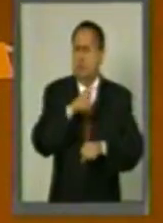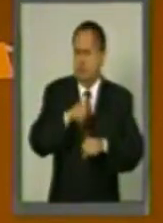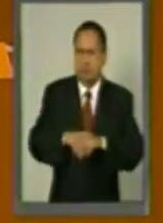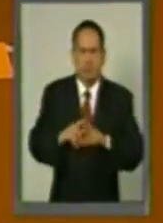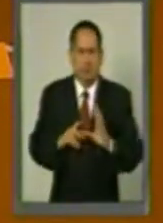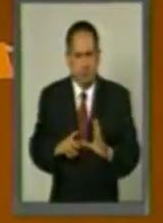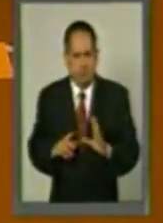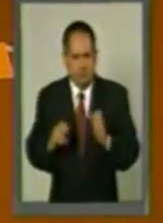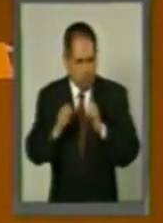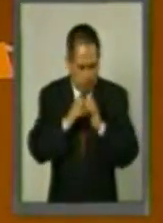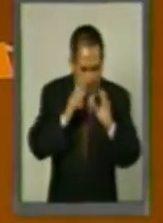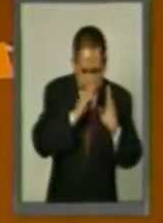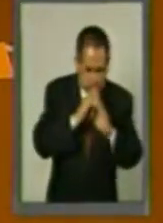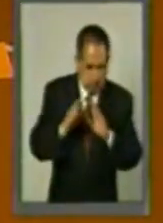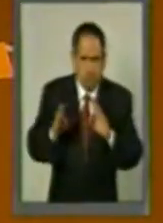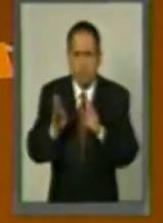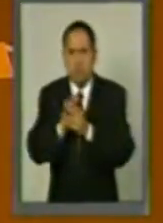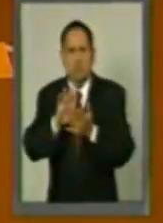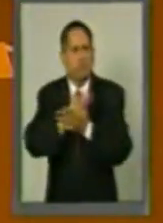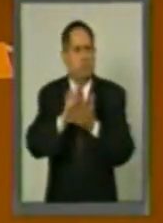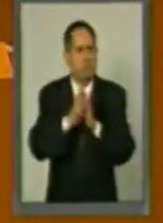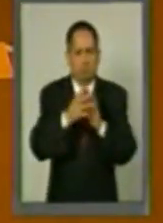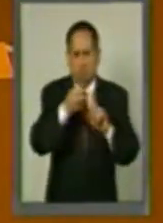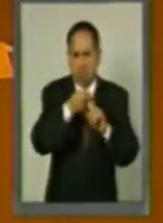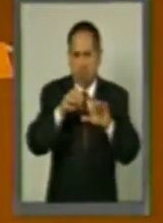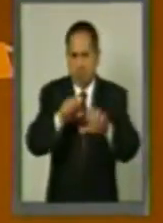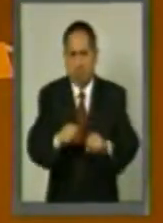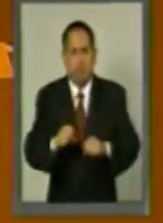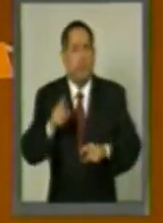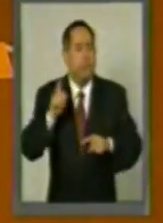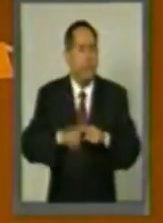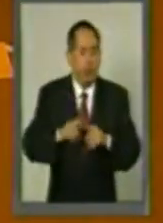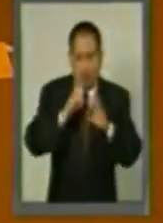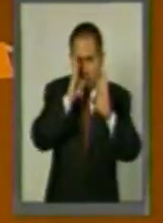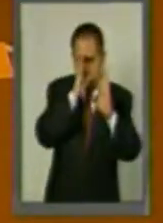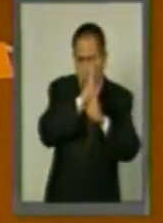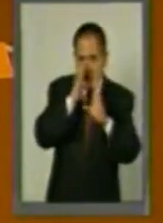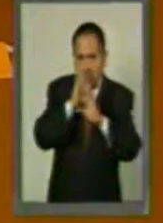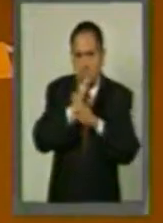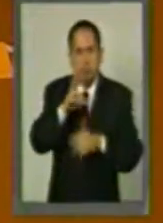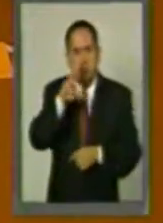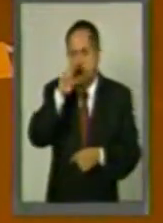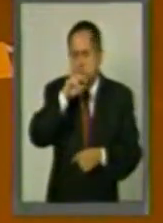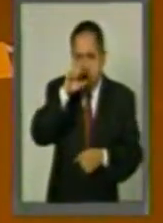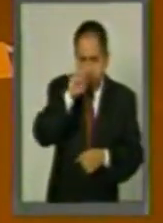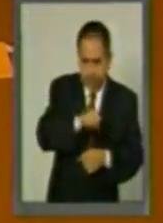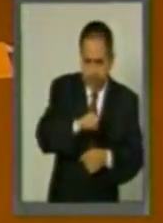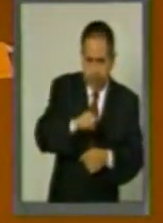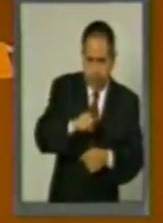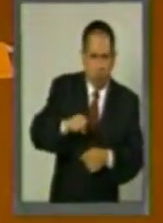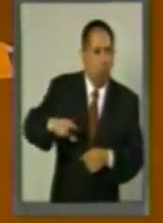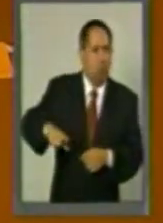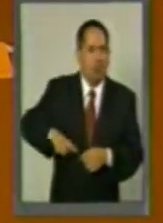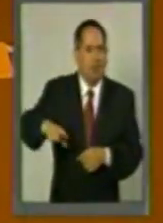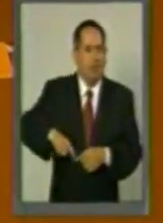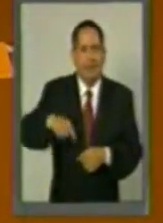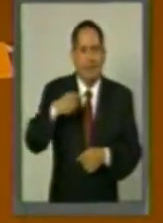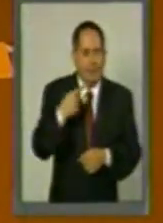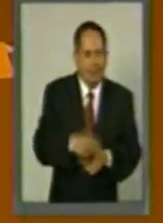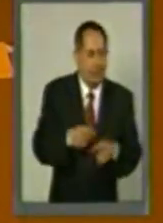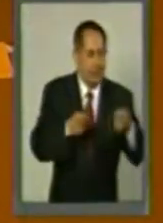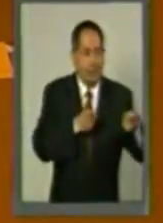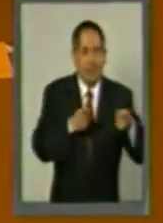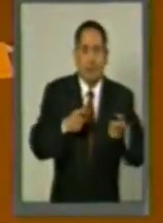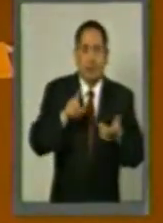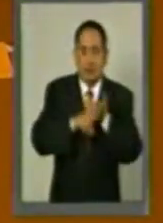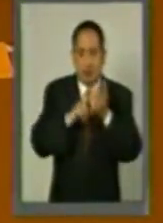y combatir al crimen organizado. El espionaje no es del Estado, el